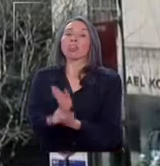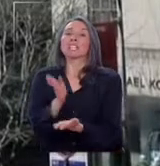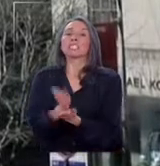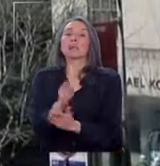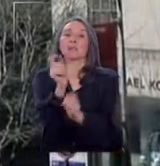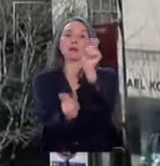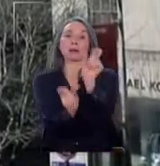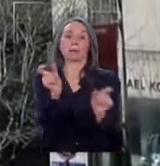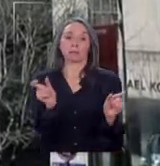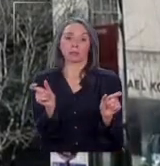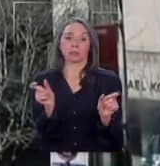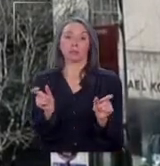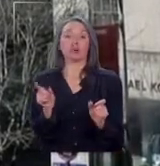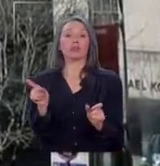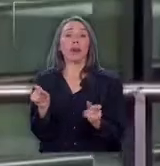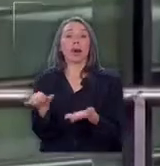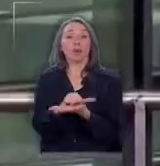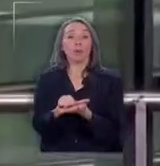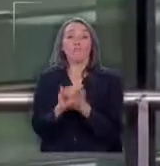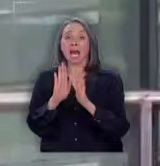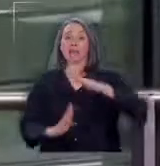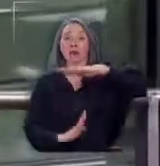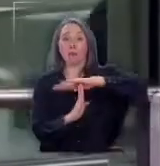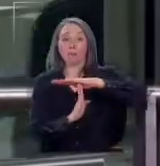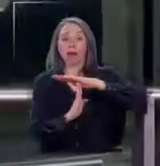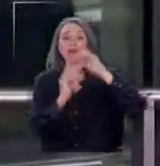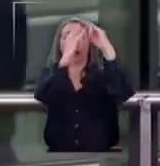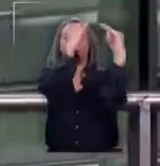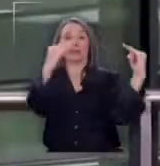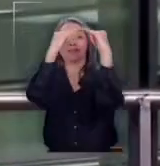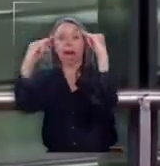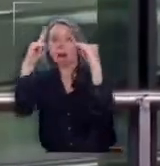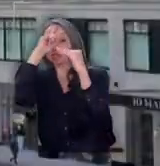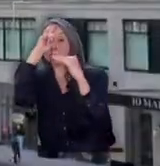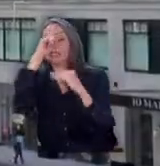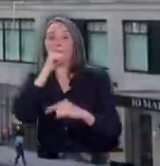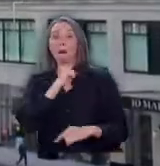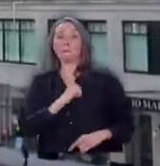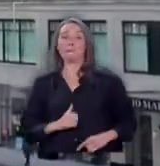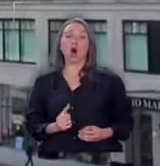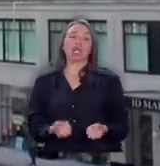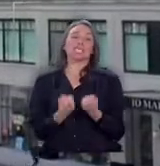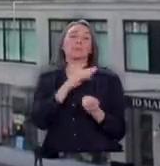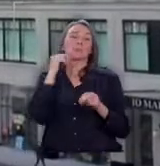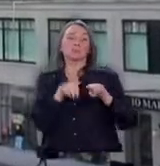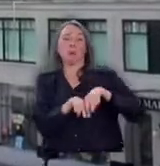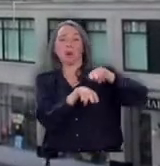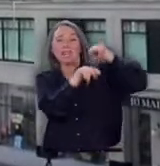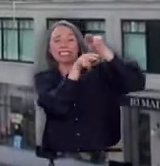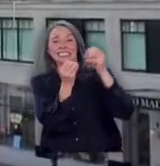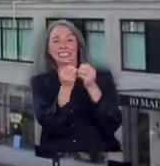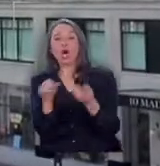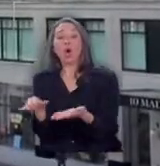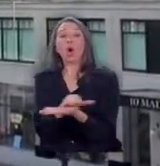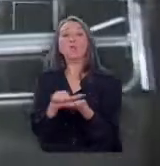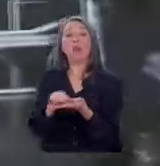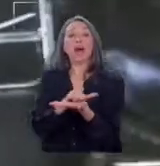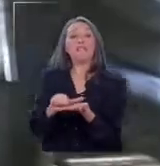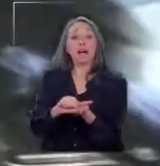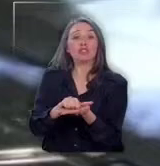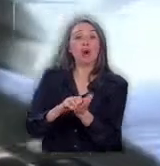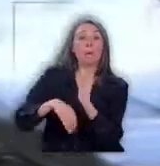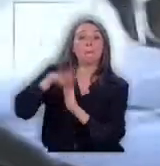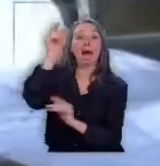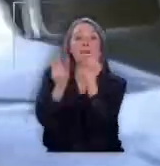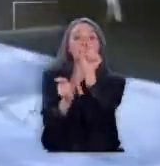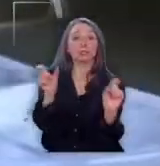ciudadanos estuvo paralizada con hospitales de campaña y morgues repletas es que en la ciudad de Nueva York incluso llegó a tener